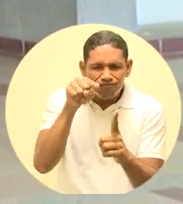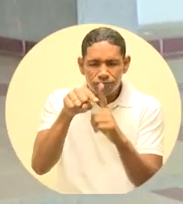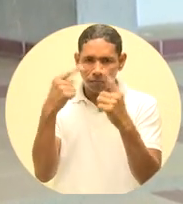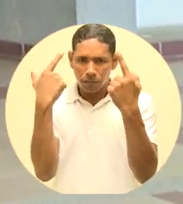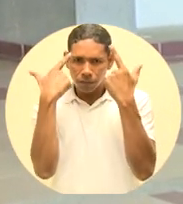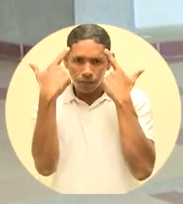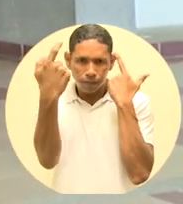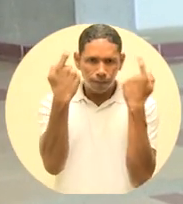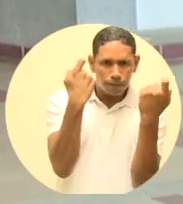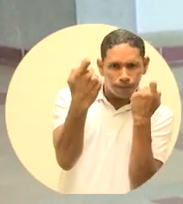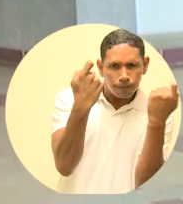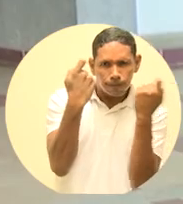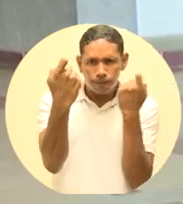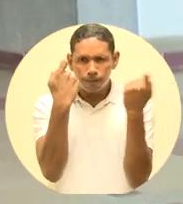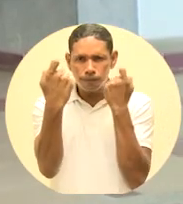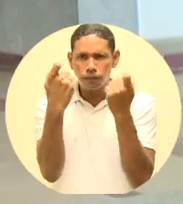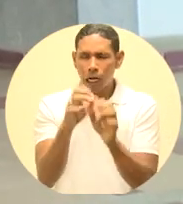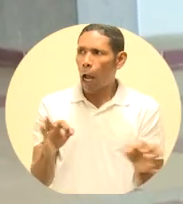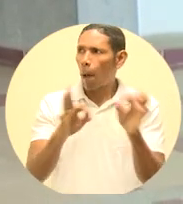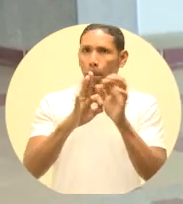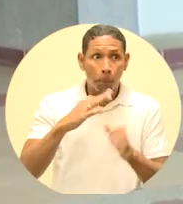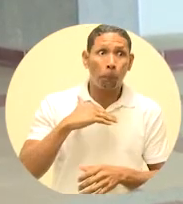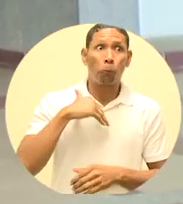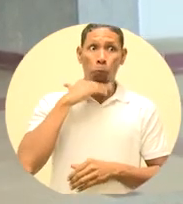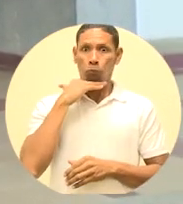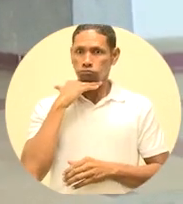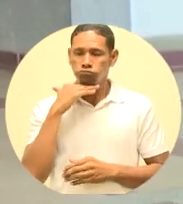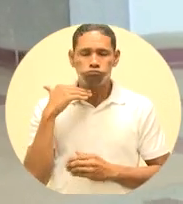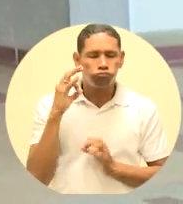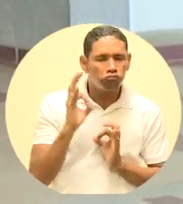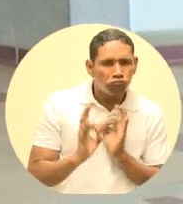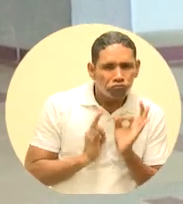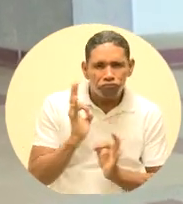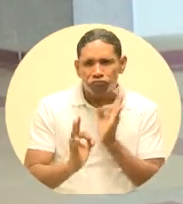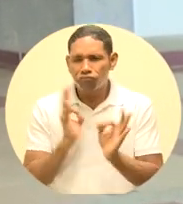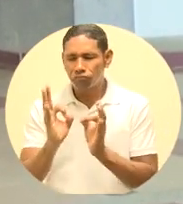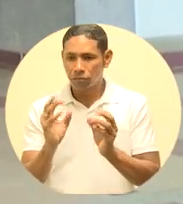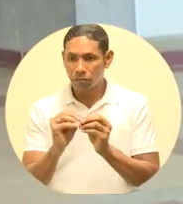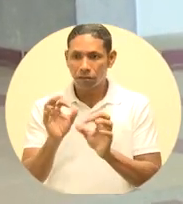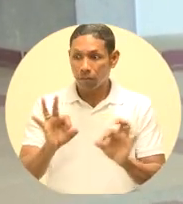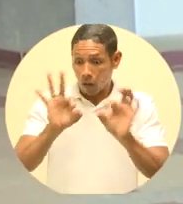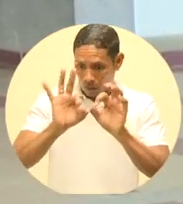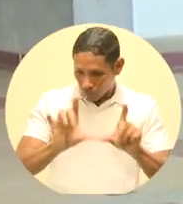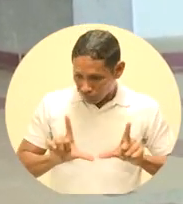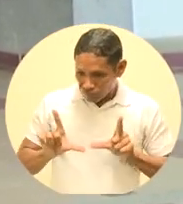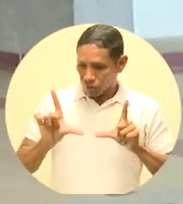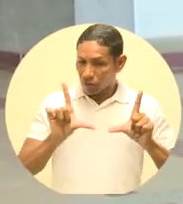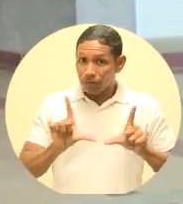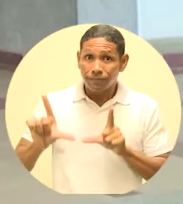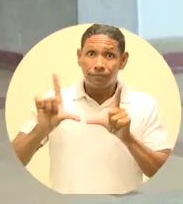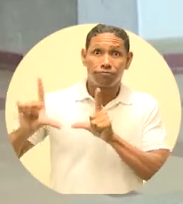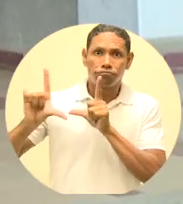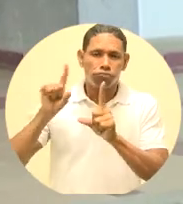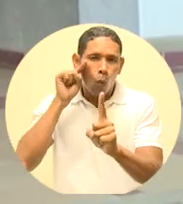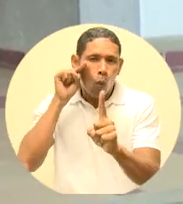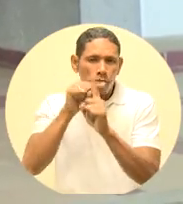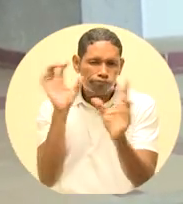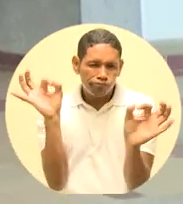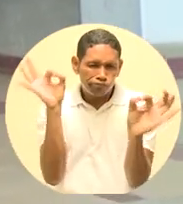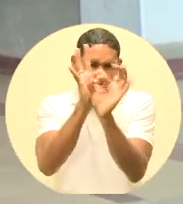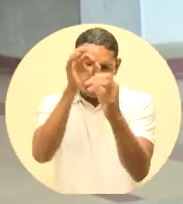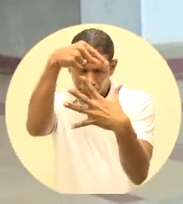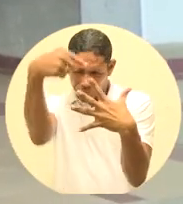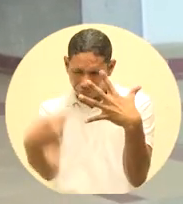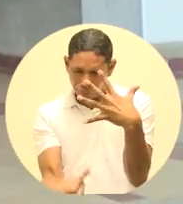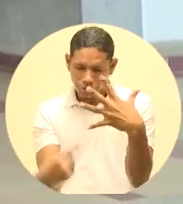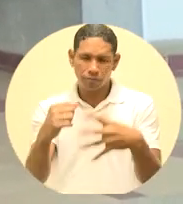estratégicos de nuestra universidad, como es la apuesta por la sostenibilidad y nuevas ofertas de programas de posgrado que apunten a este tipo